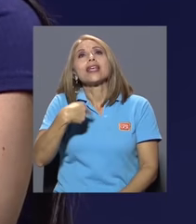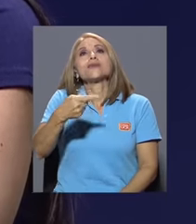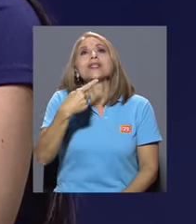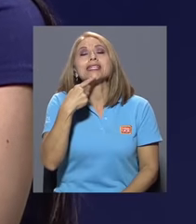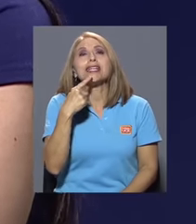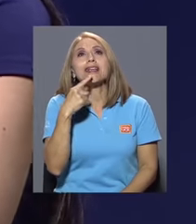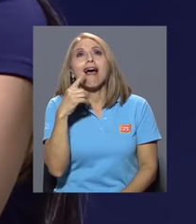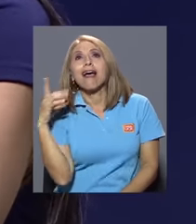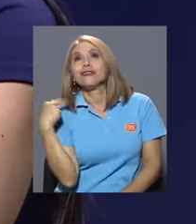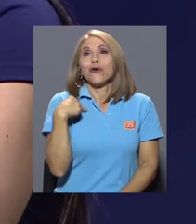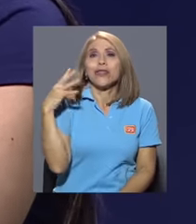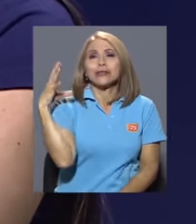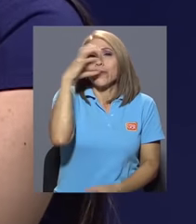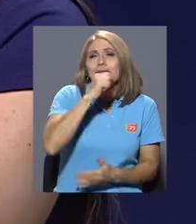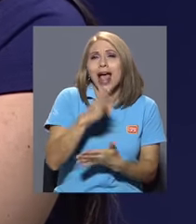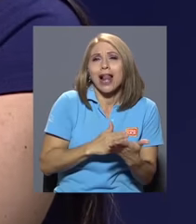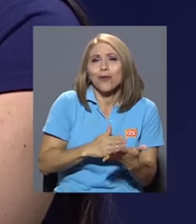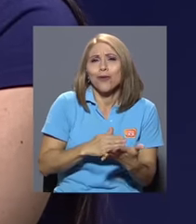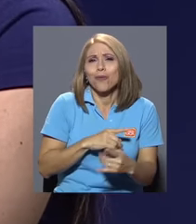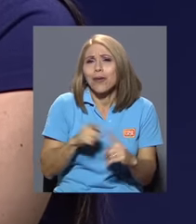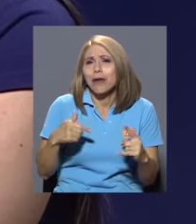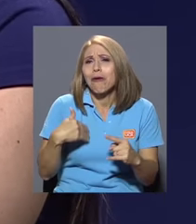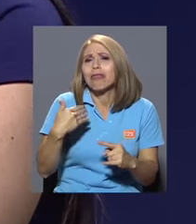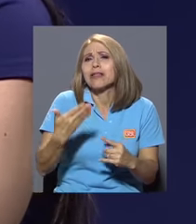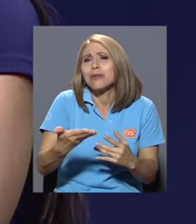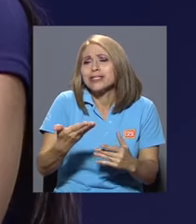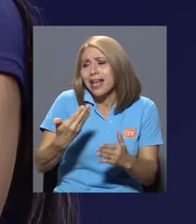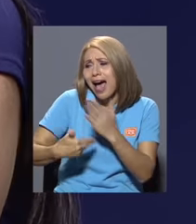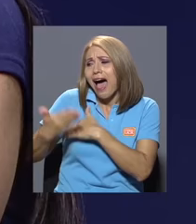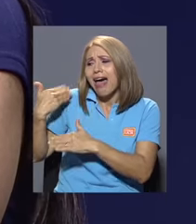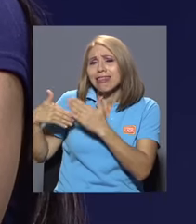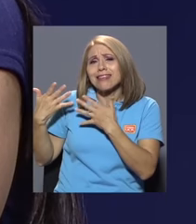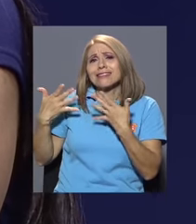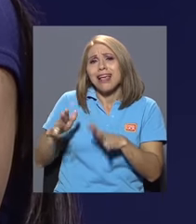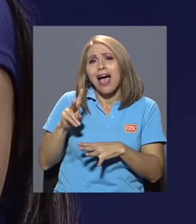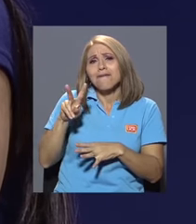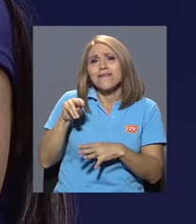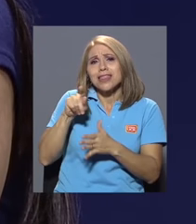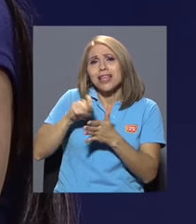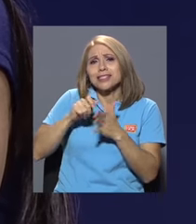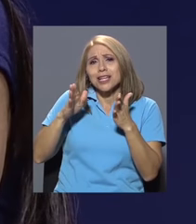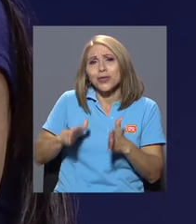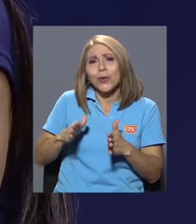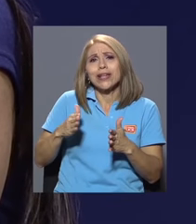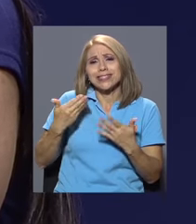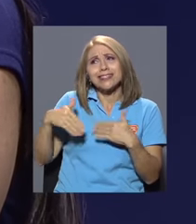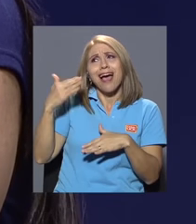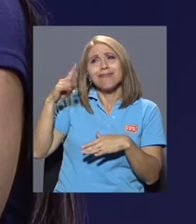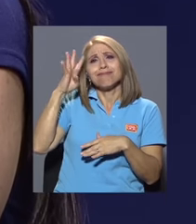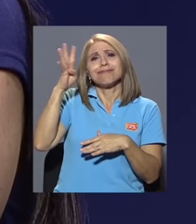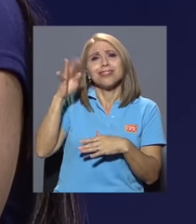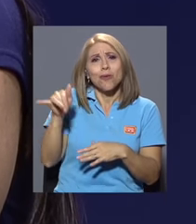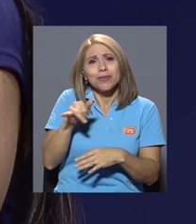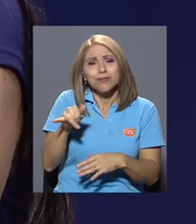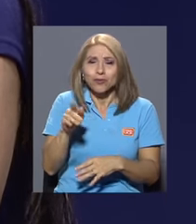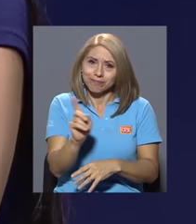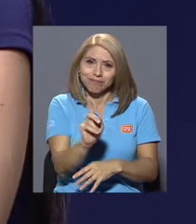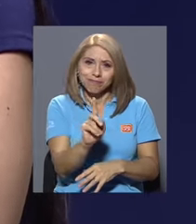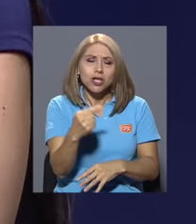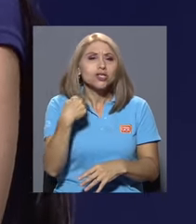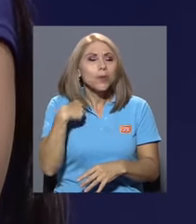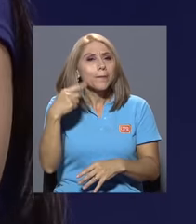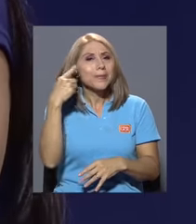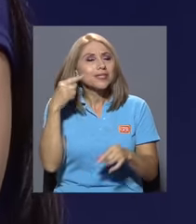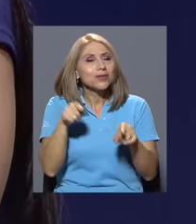tuve una gran idea y resulta que 20 escritores antes ya la habían tenido. Yo pienso que al final tiene mucho que ver también